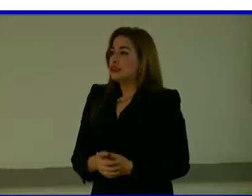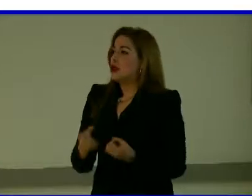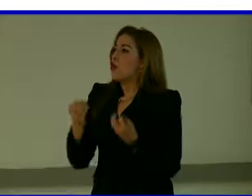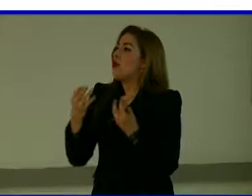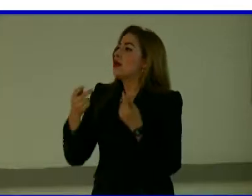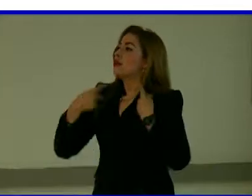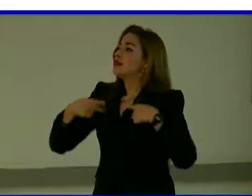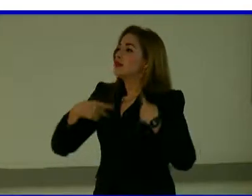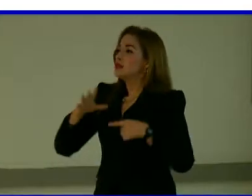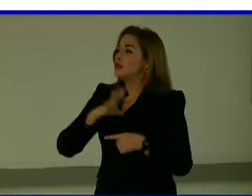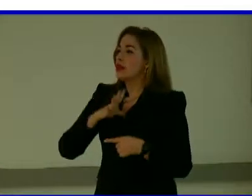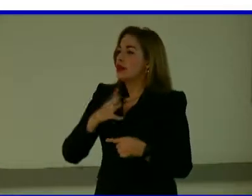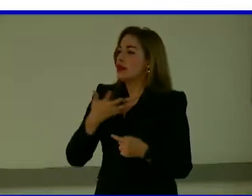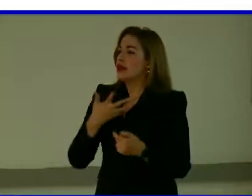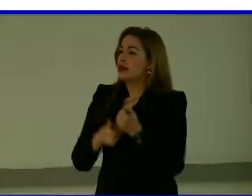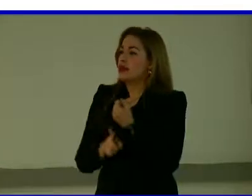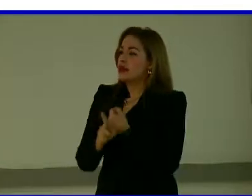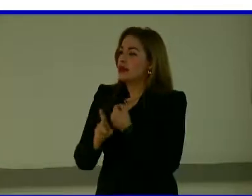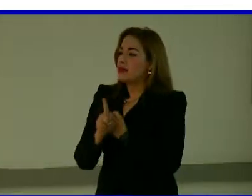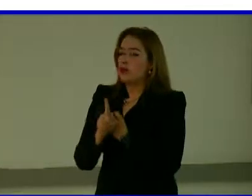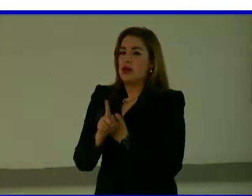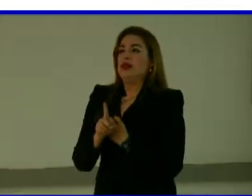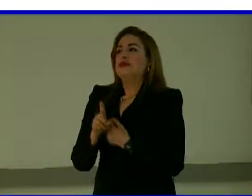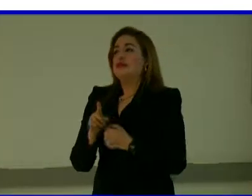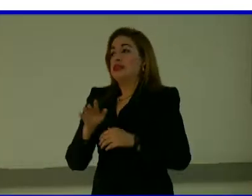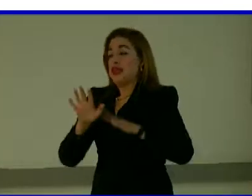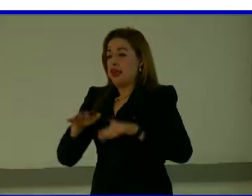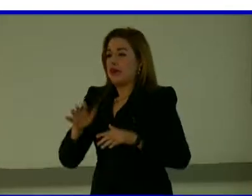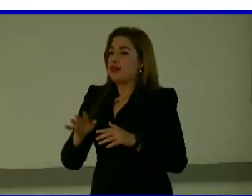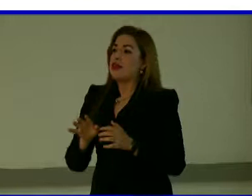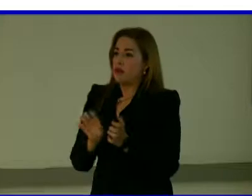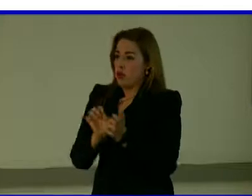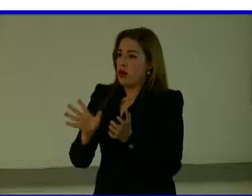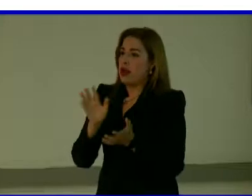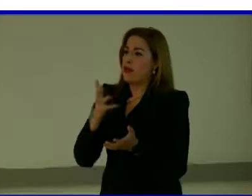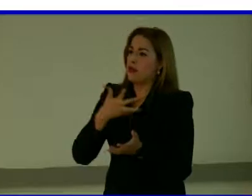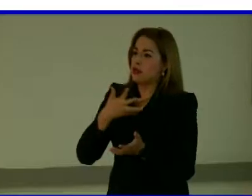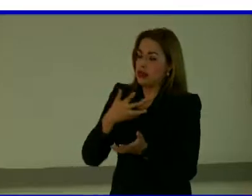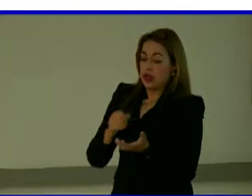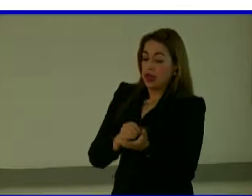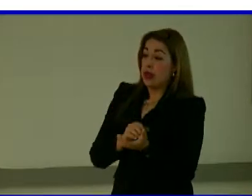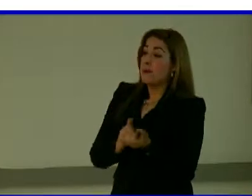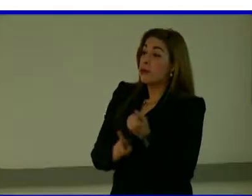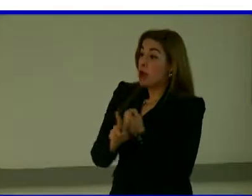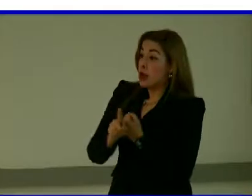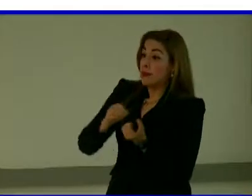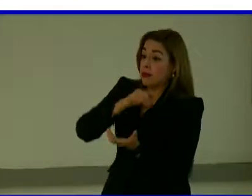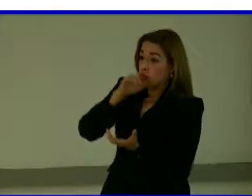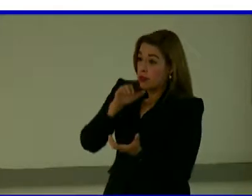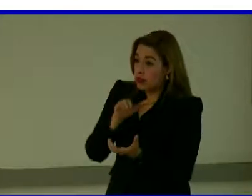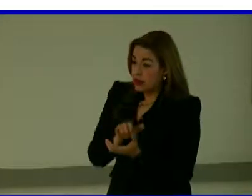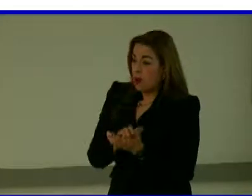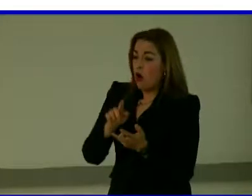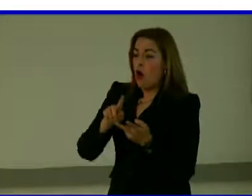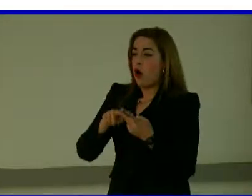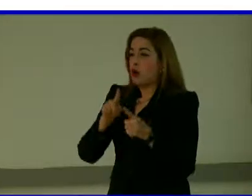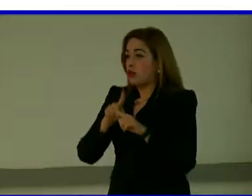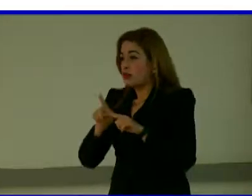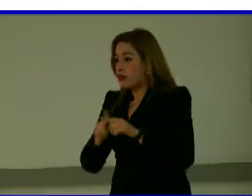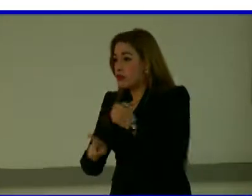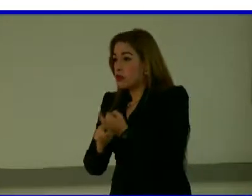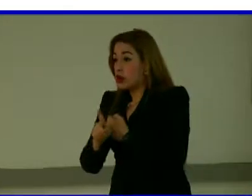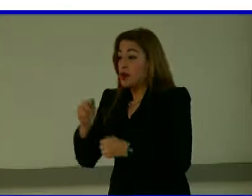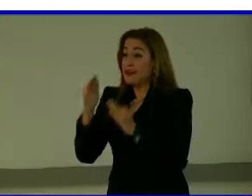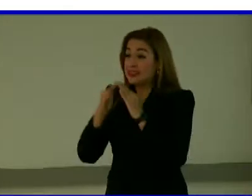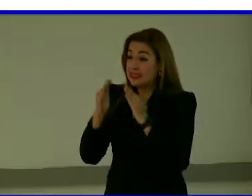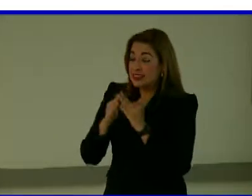problemas matrimoniales, pero no saben cuáles son los deberes, las asignaciones para mañana? La enciclopedia de información